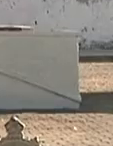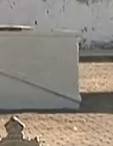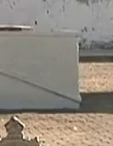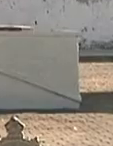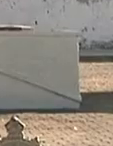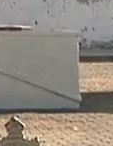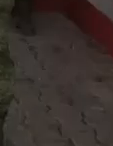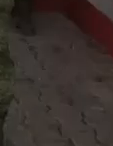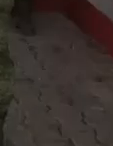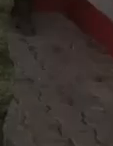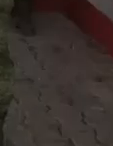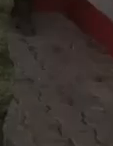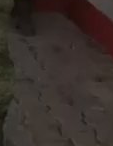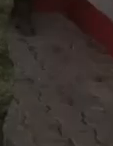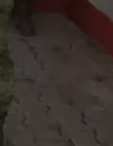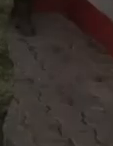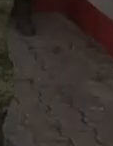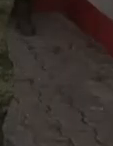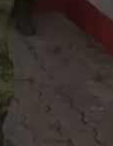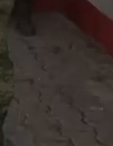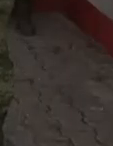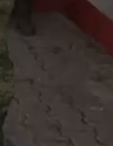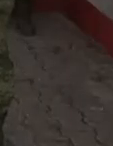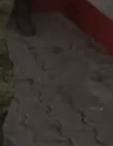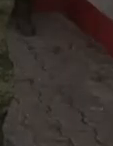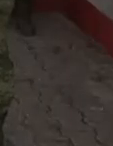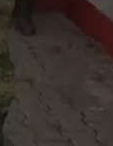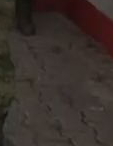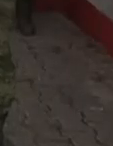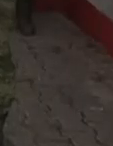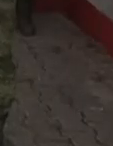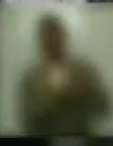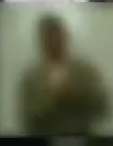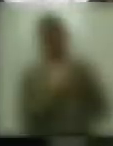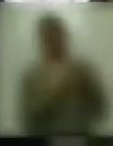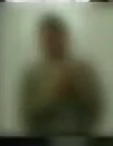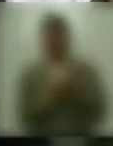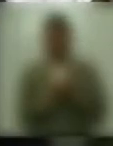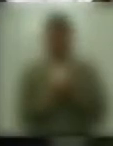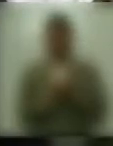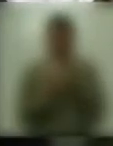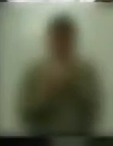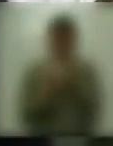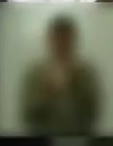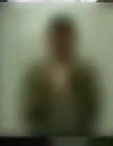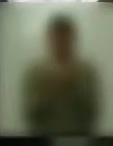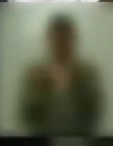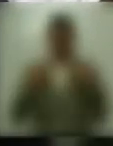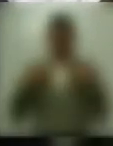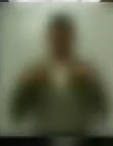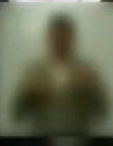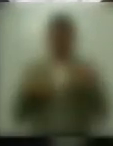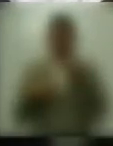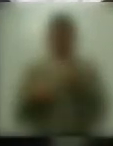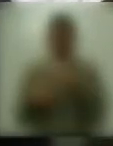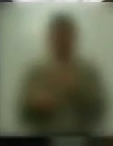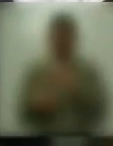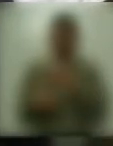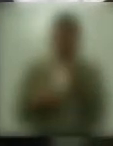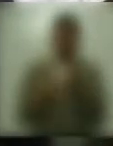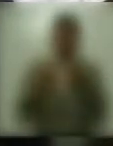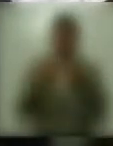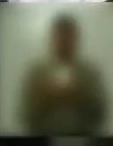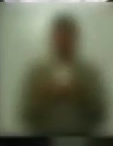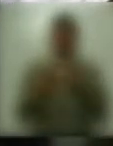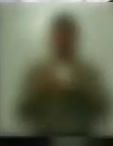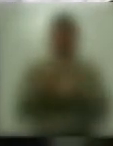los ediles, sumado al incremento de feminicidios y la inseguridad para los periodistas. Que a nombre de los empresarios en nuestro